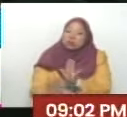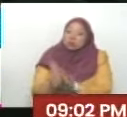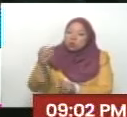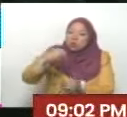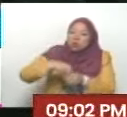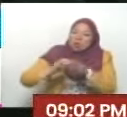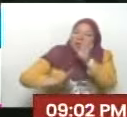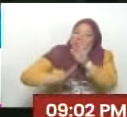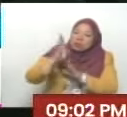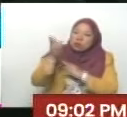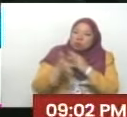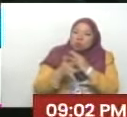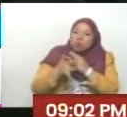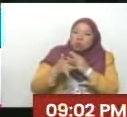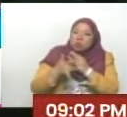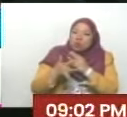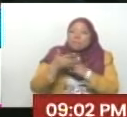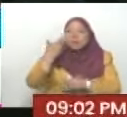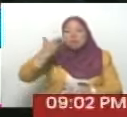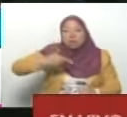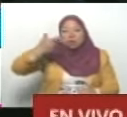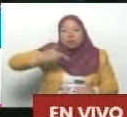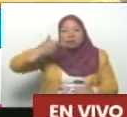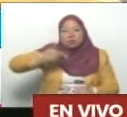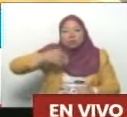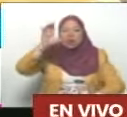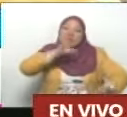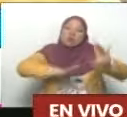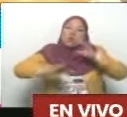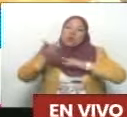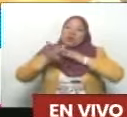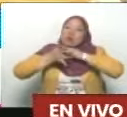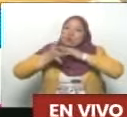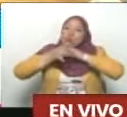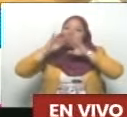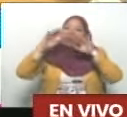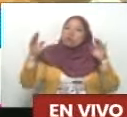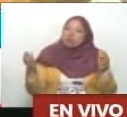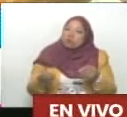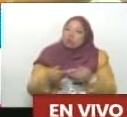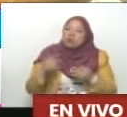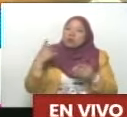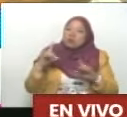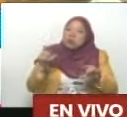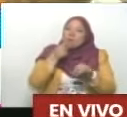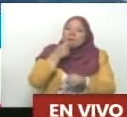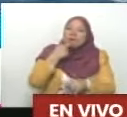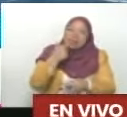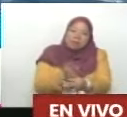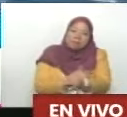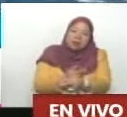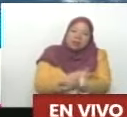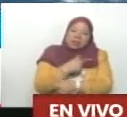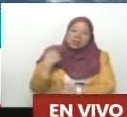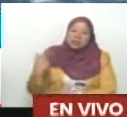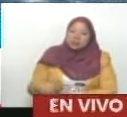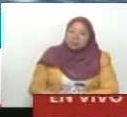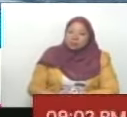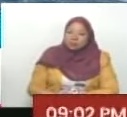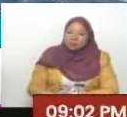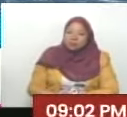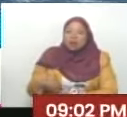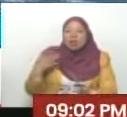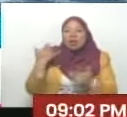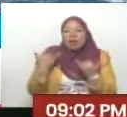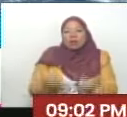al desarrollo del más alto nivel científico y tecnológico del mundo con la hermana China. Y lo